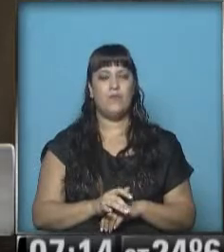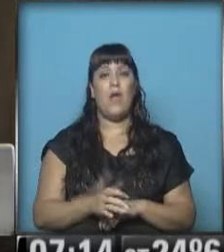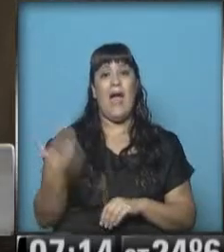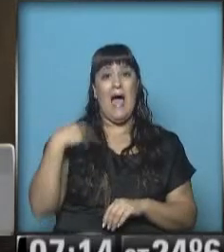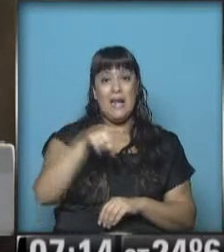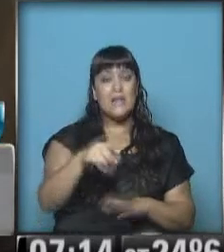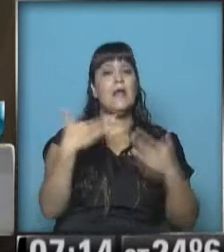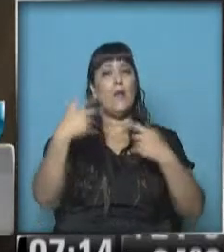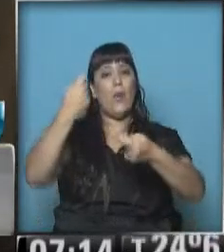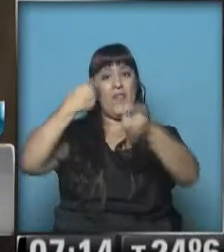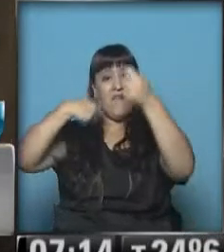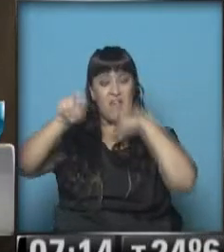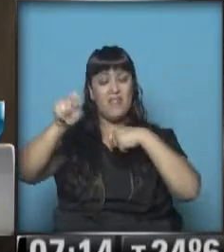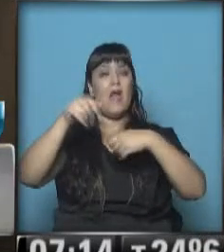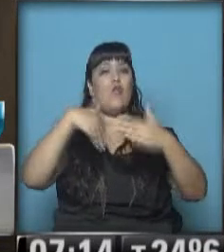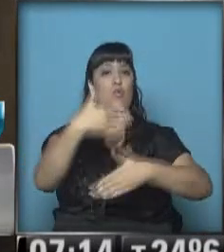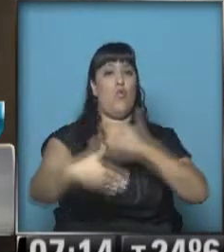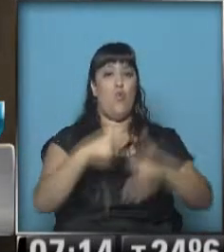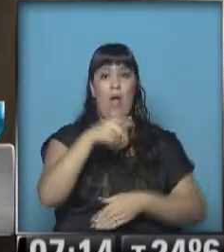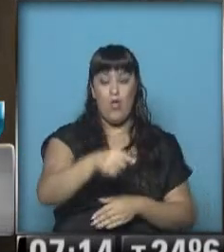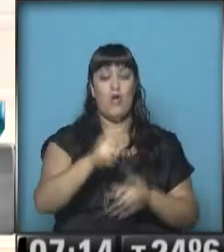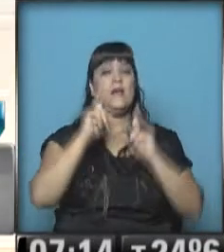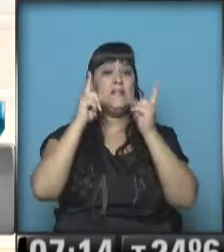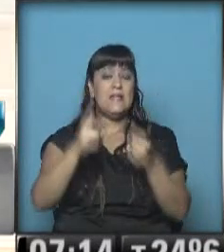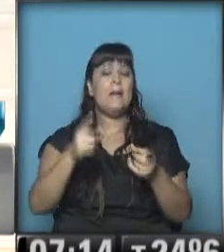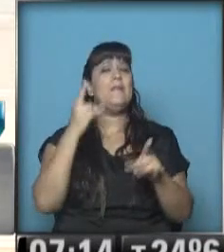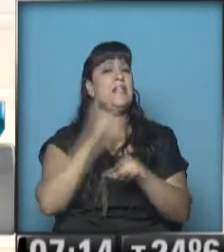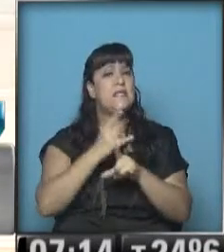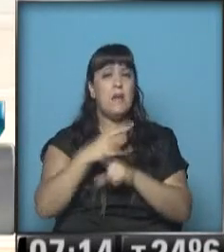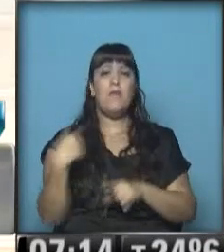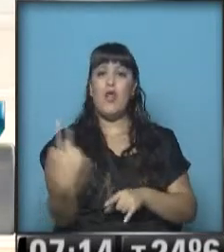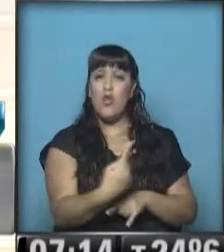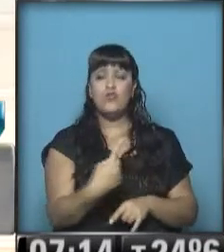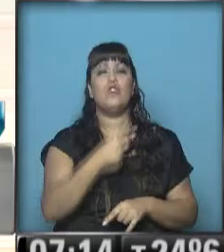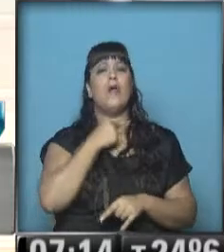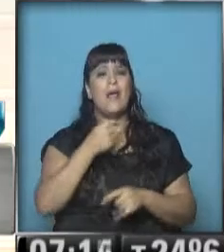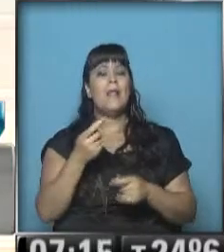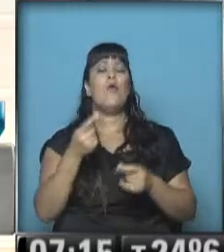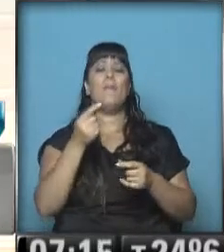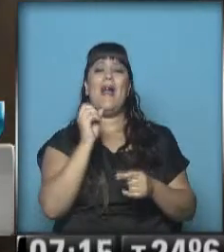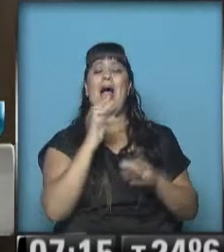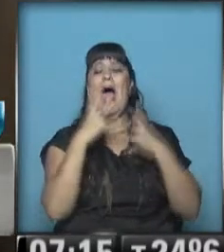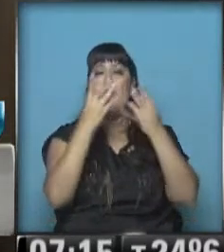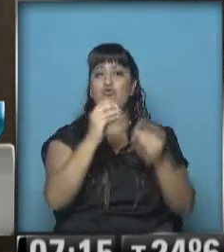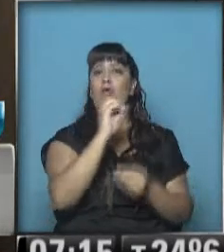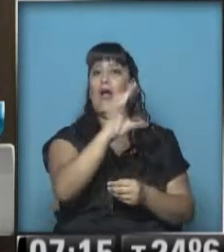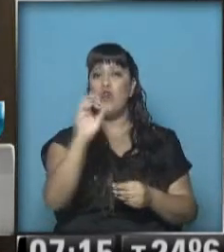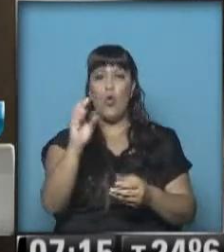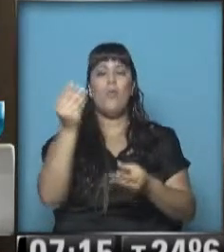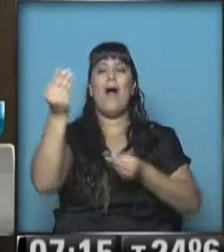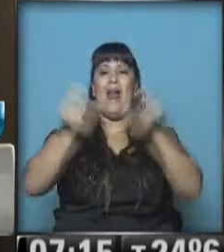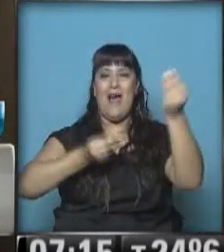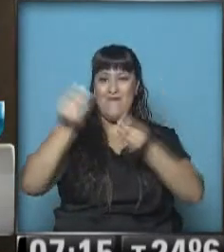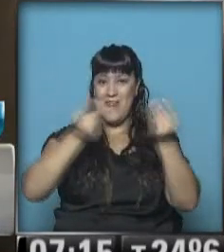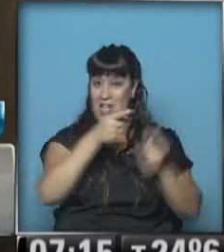vender jugadores si es que se presenta, y siempre en el ánimo de sanear las finanzas de los clubes. Y